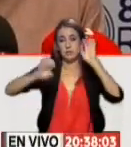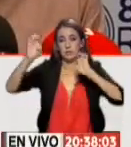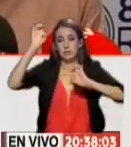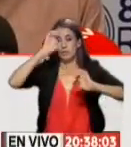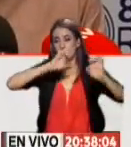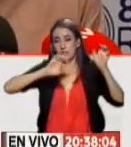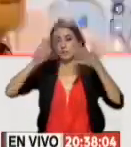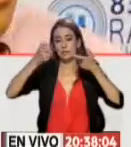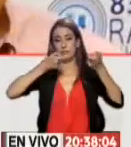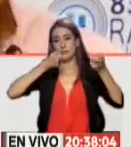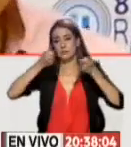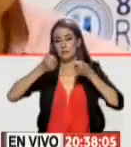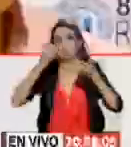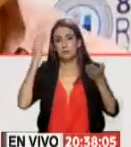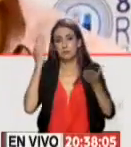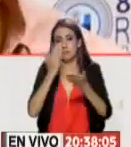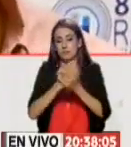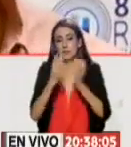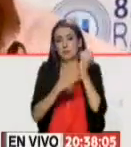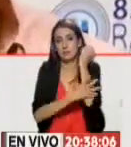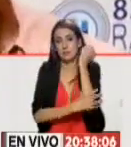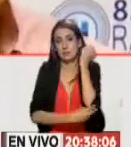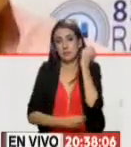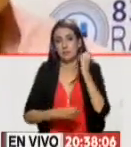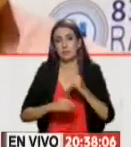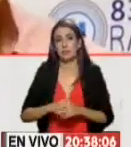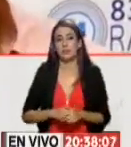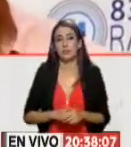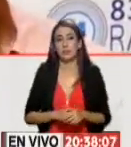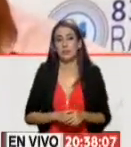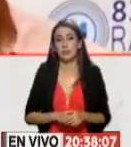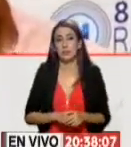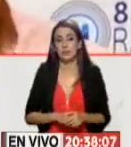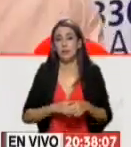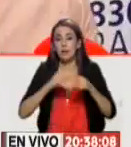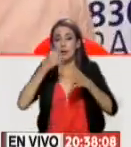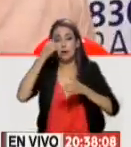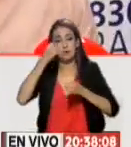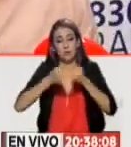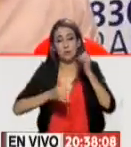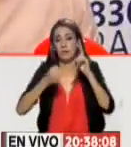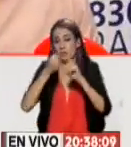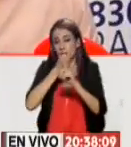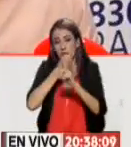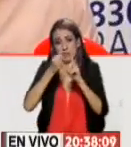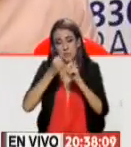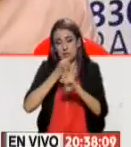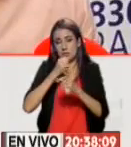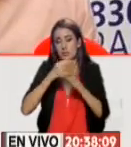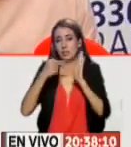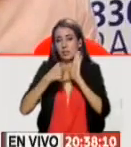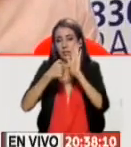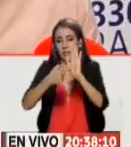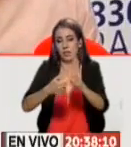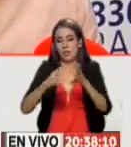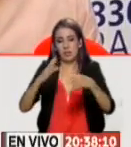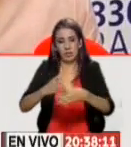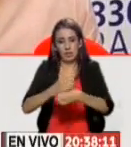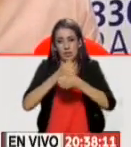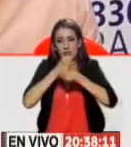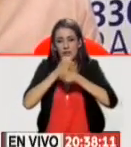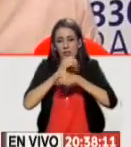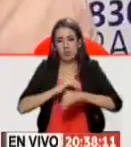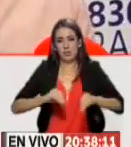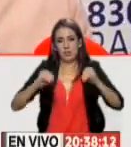para contrarrestar los índices de pobreza y desempleo. Sobre los últimos hechos de violencia registrados en el país, anunció que se reforzará la